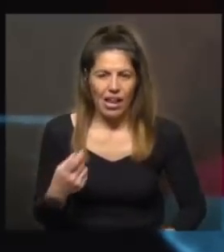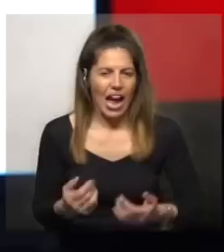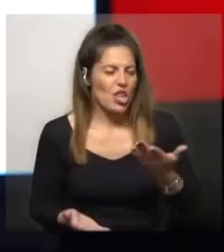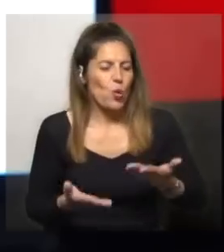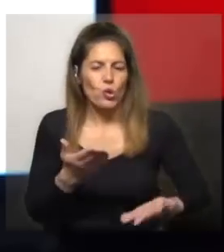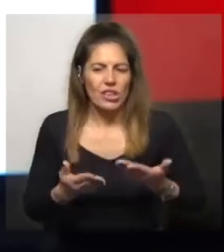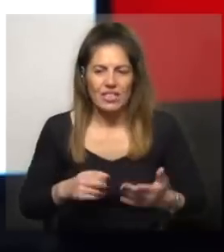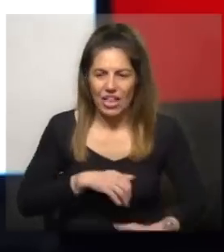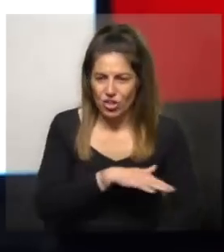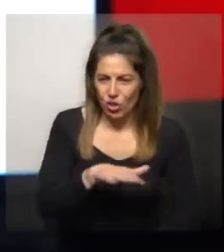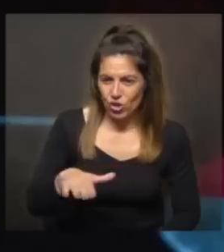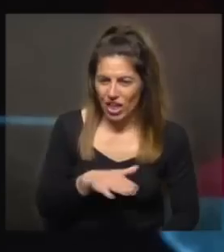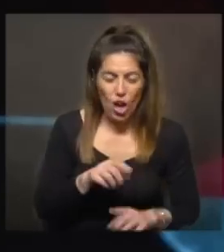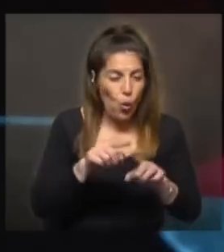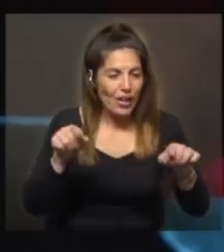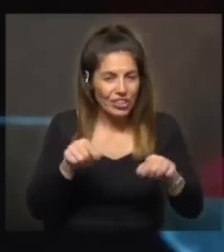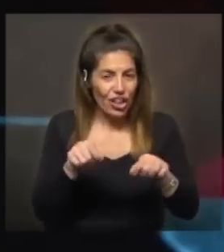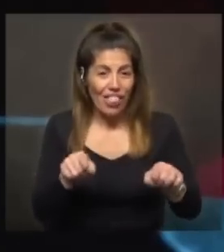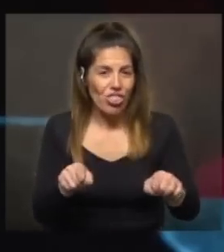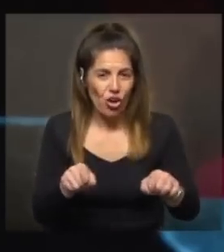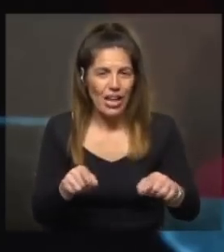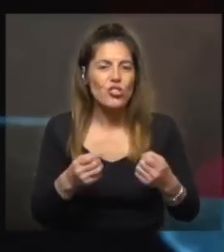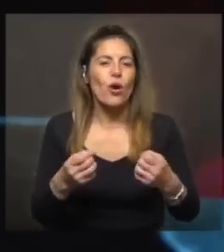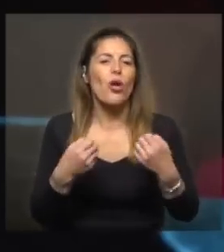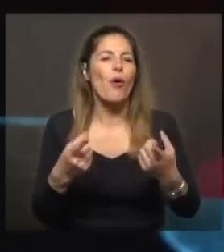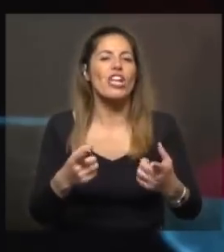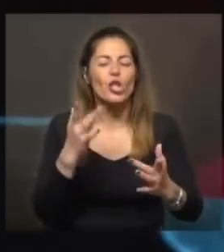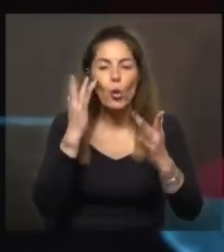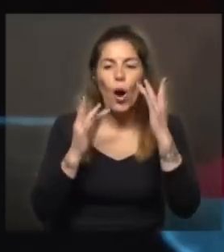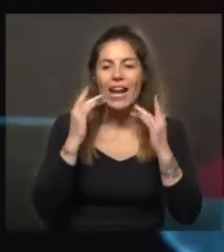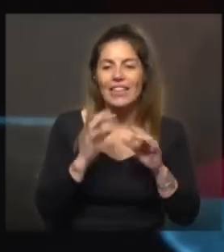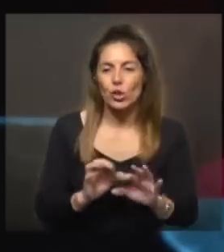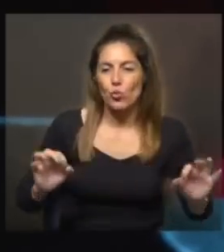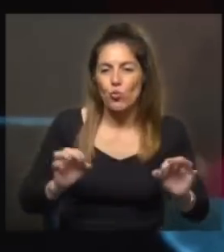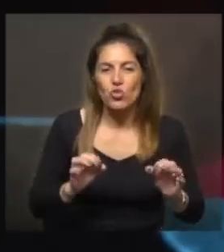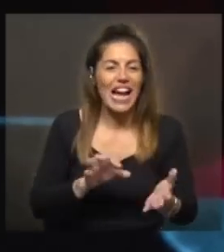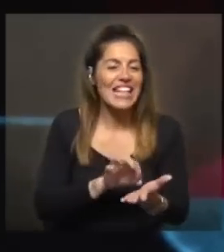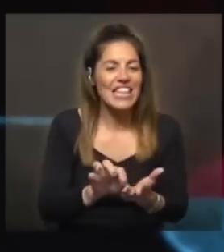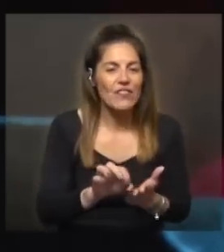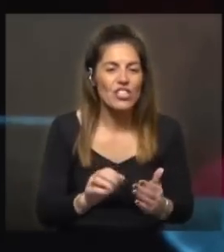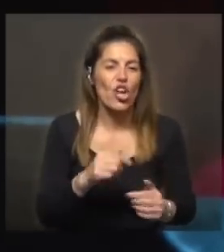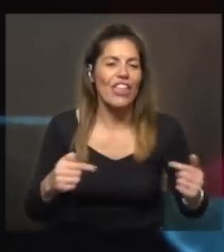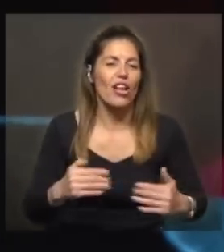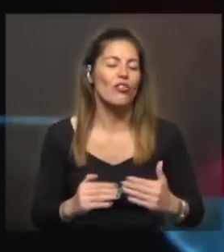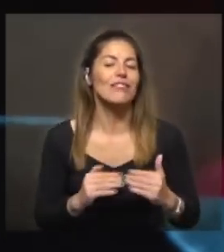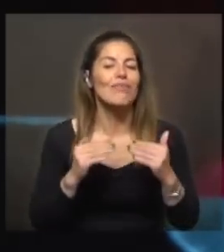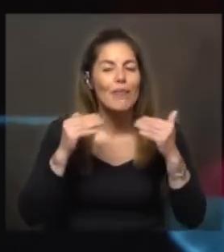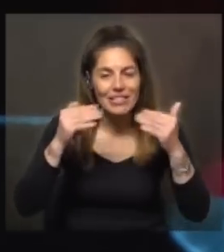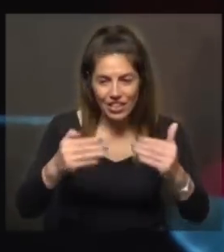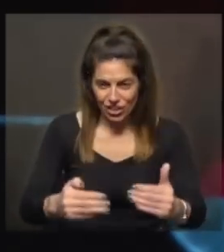cosas eso cuando vos ponés Tu arte y tu música al servicio de algo que te trasciende que va más allá de